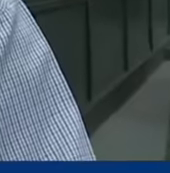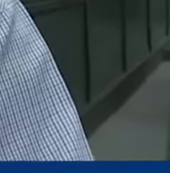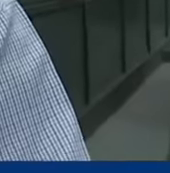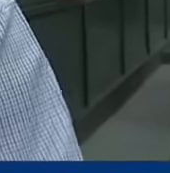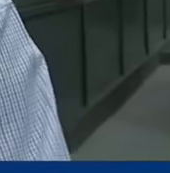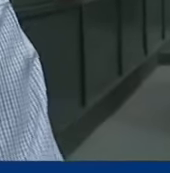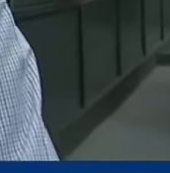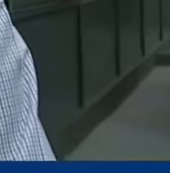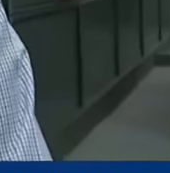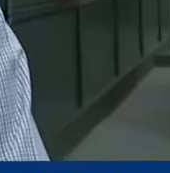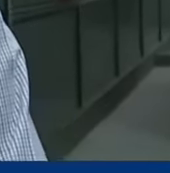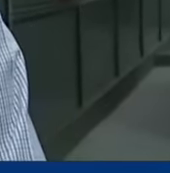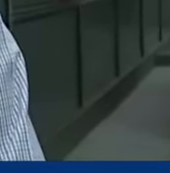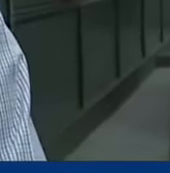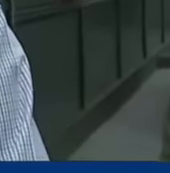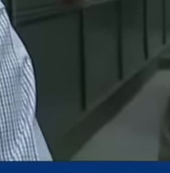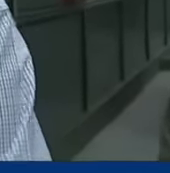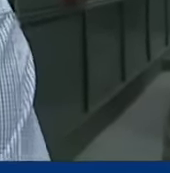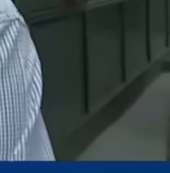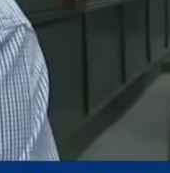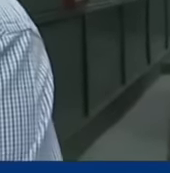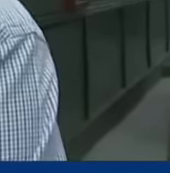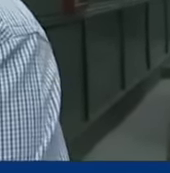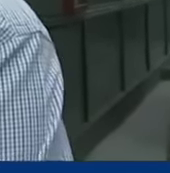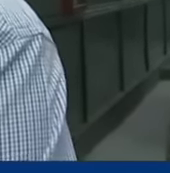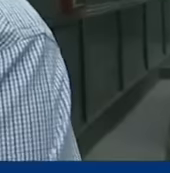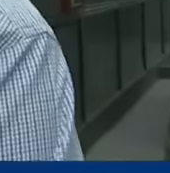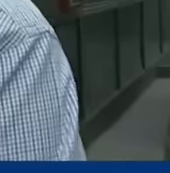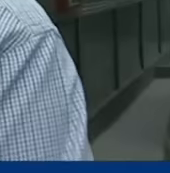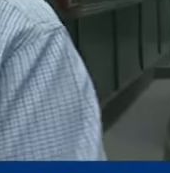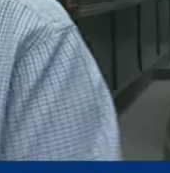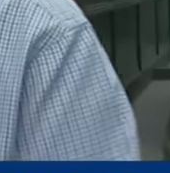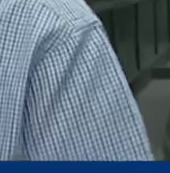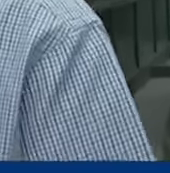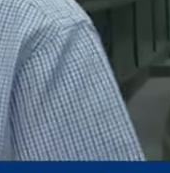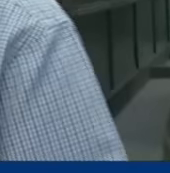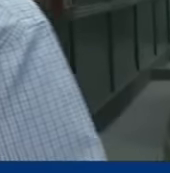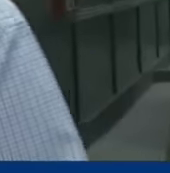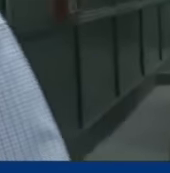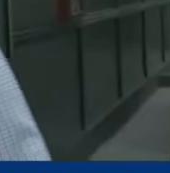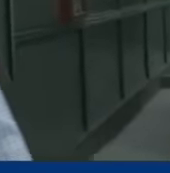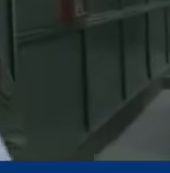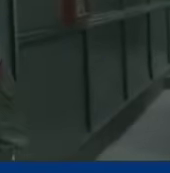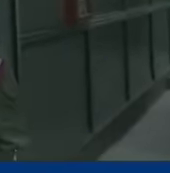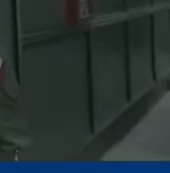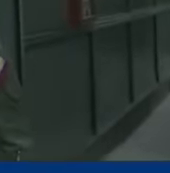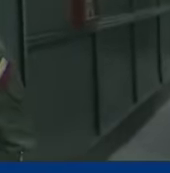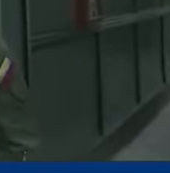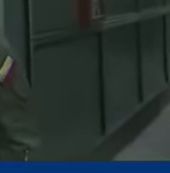entonces se convierte en consejero de los demás países, ¿no?